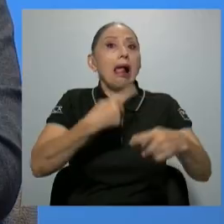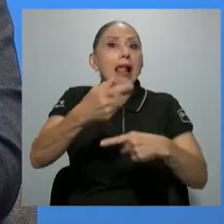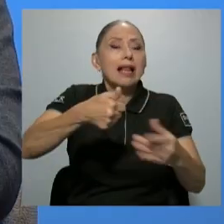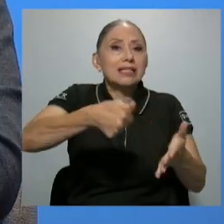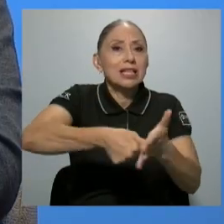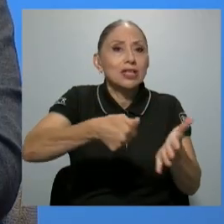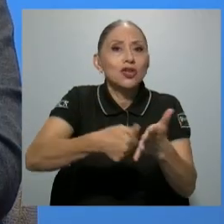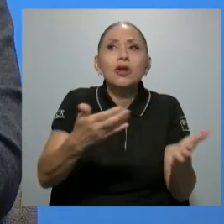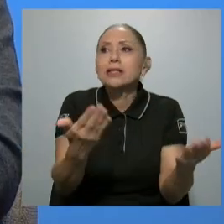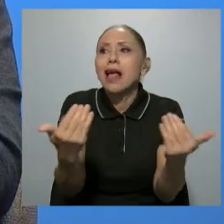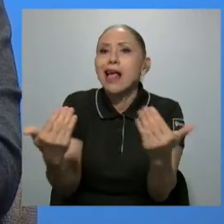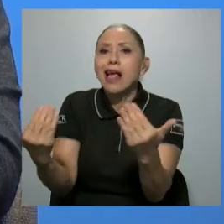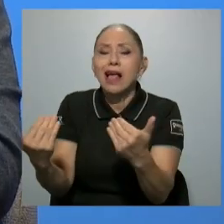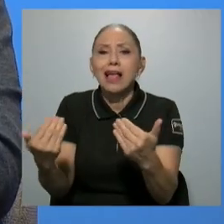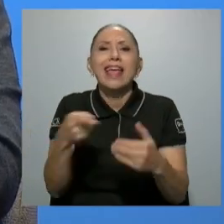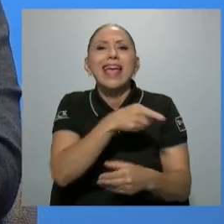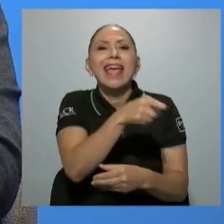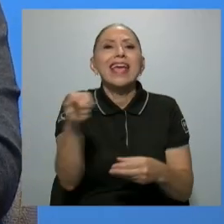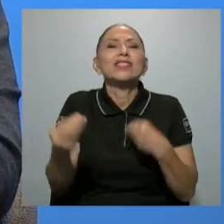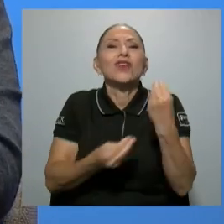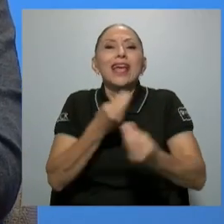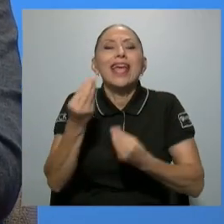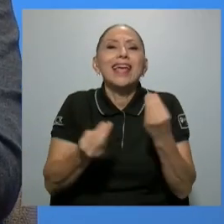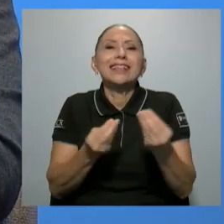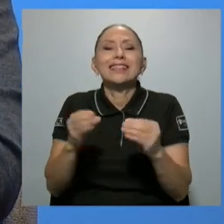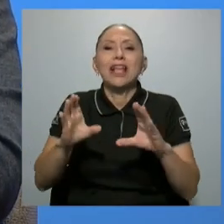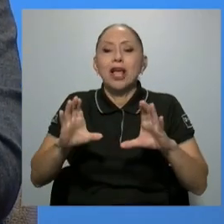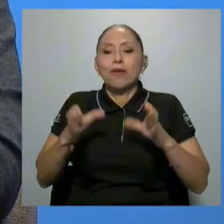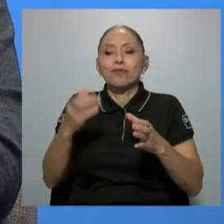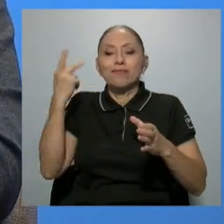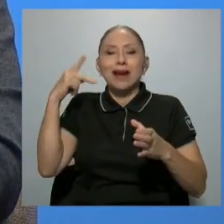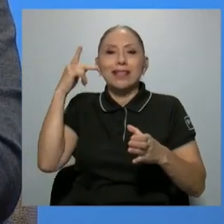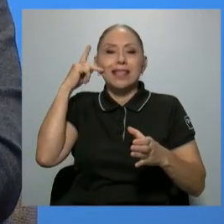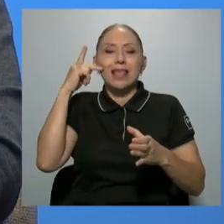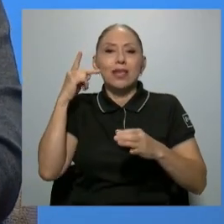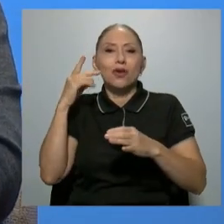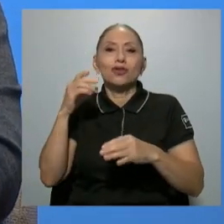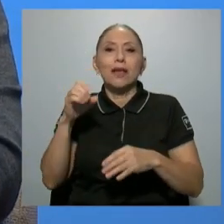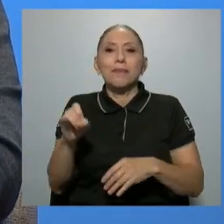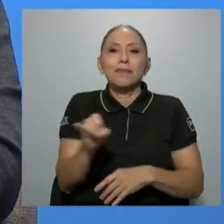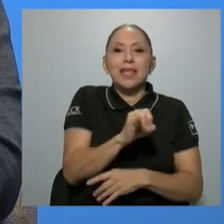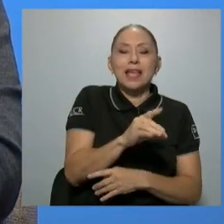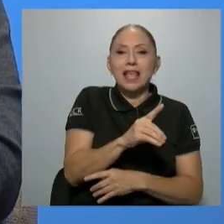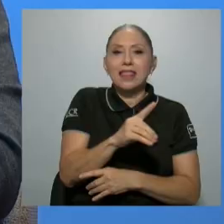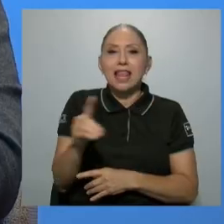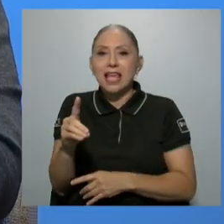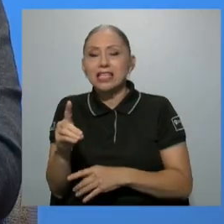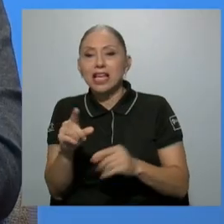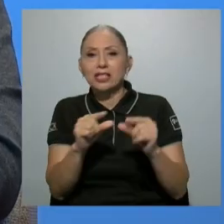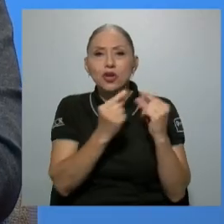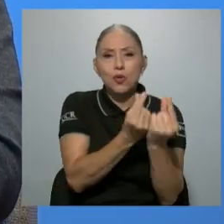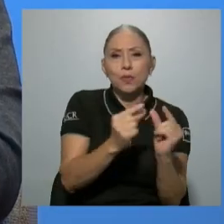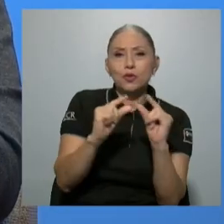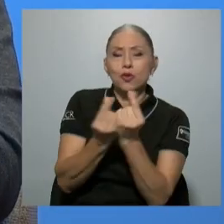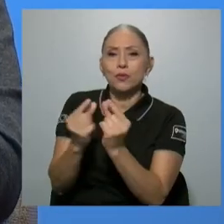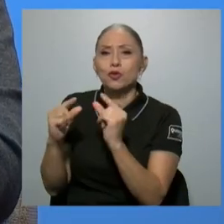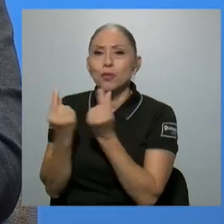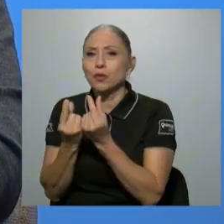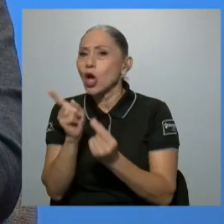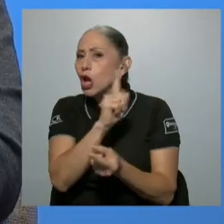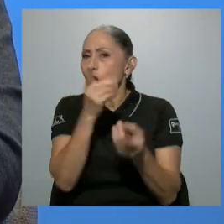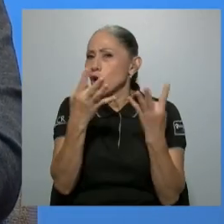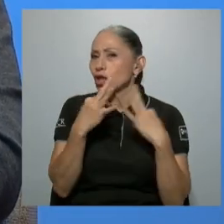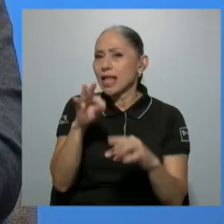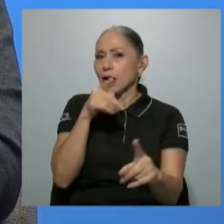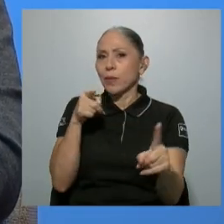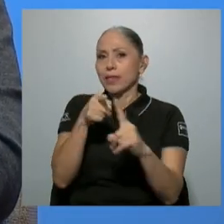justamente buscar esos emblemas que tanto izquierdas, derechas o sectores utilizan, no para construir acuerdos, sino básicamente